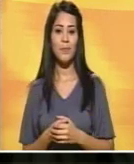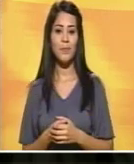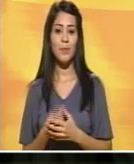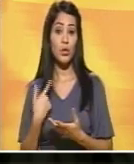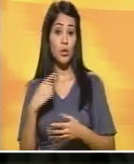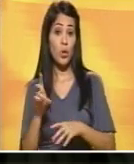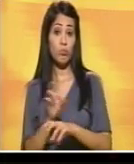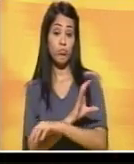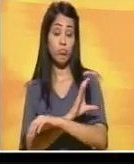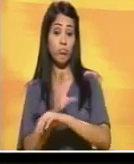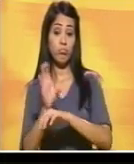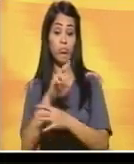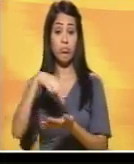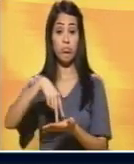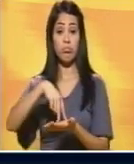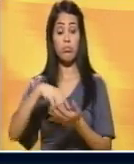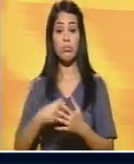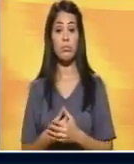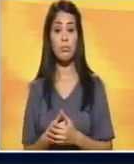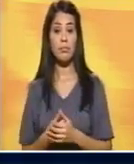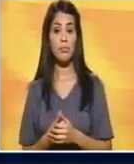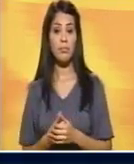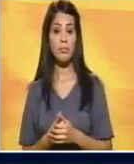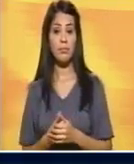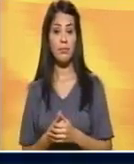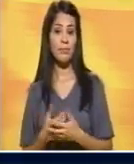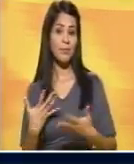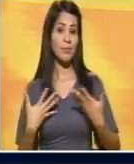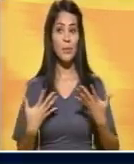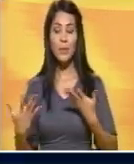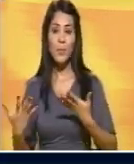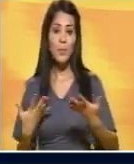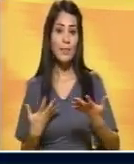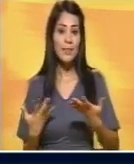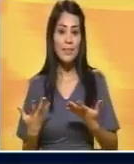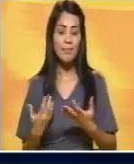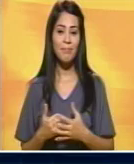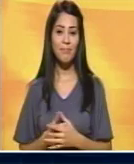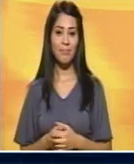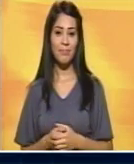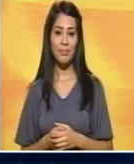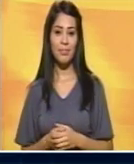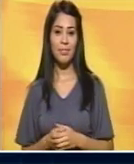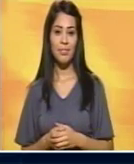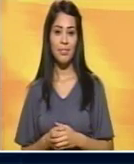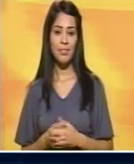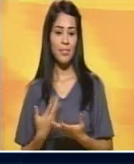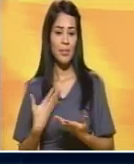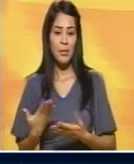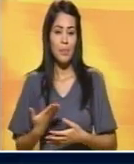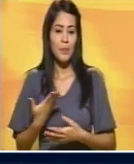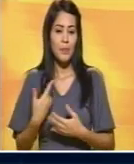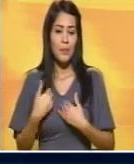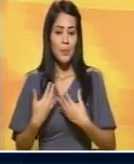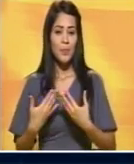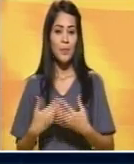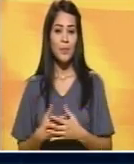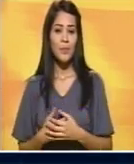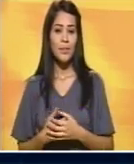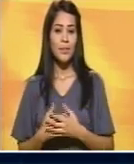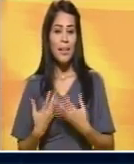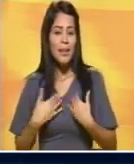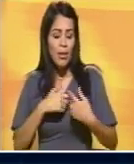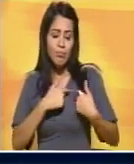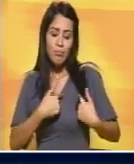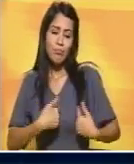en un concierto, por lo general es parranda y baile y voltaje y para un lado y para el otro. Esto es algo muy sobrio. Yo creo que a veces uno la sensibilidad también y